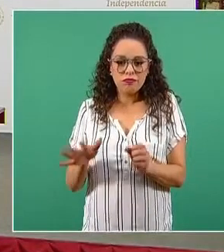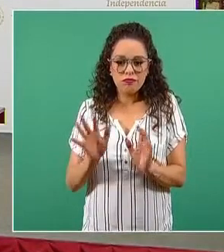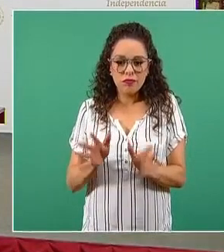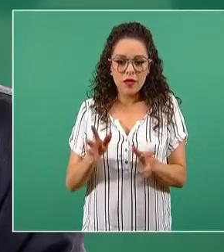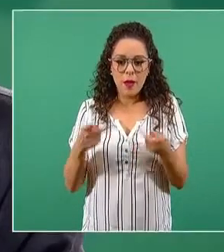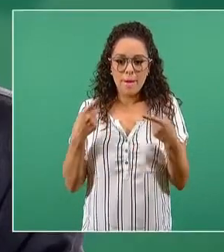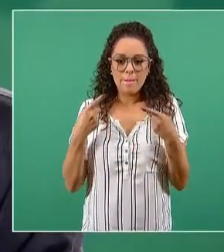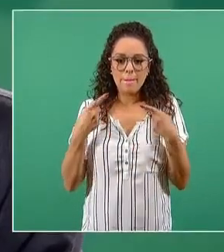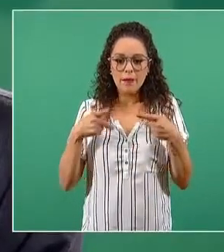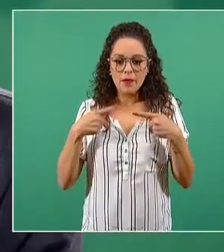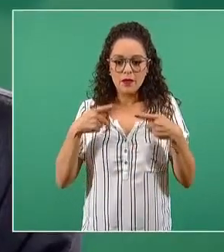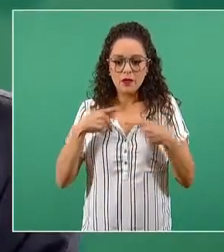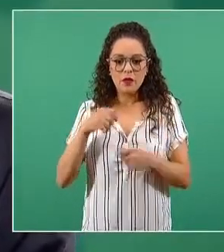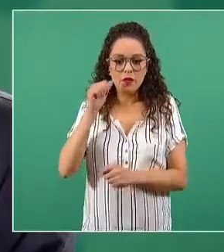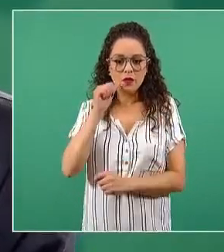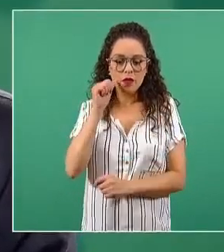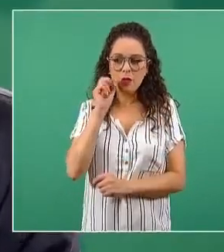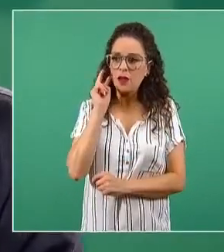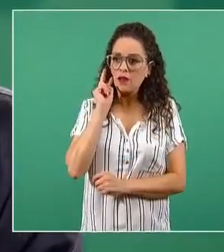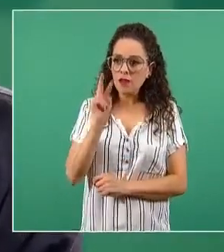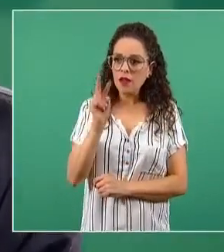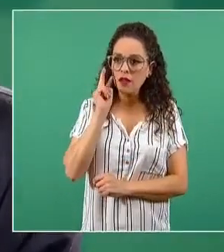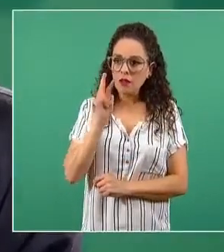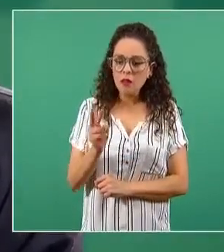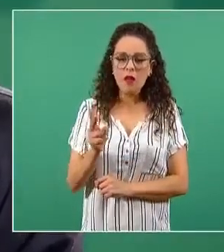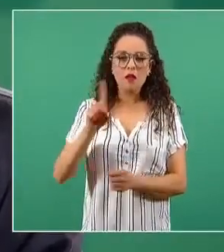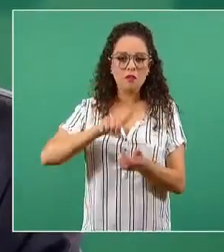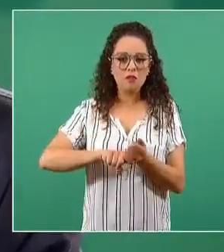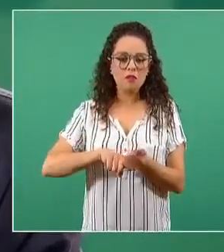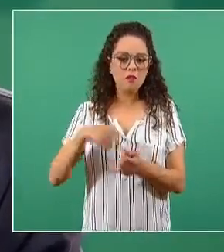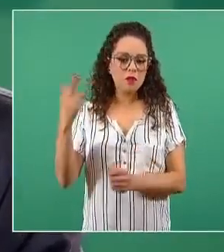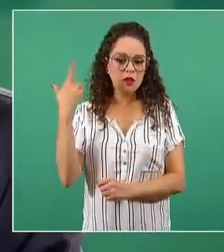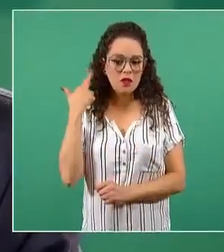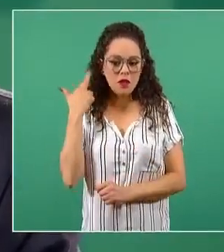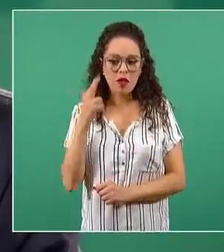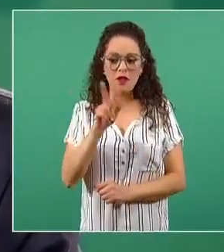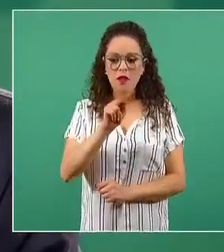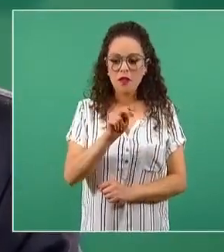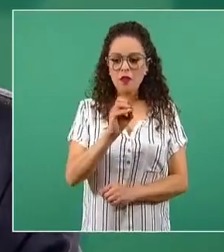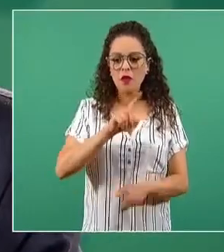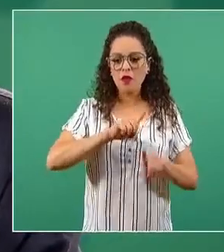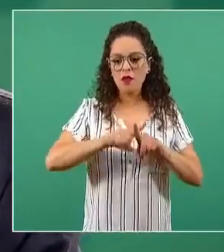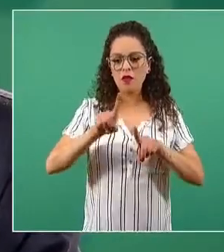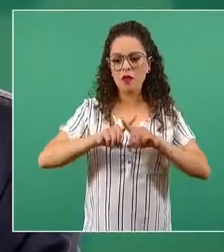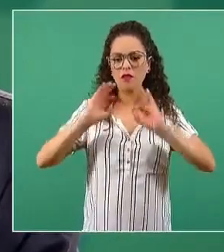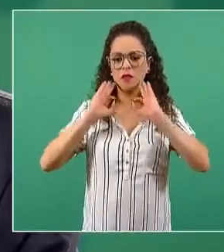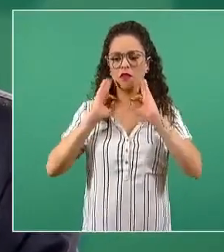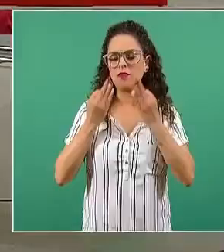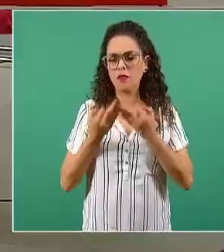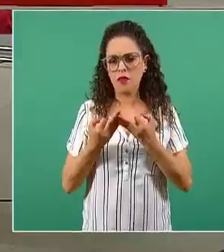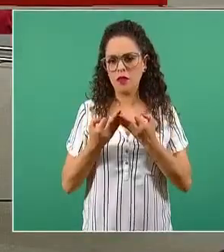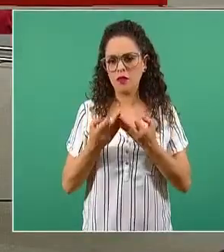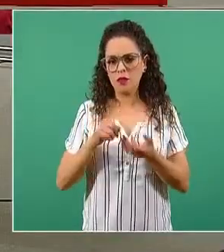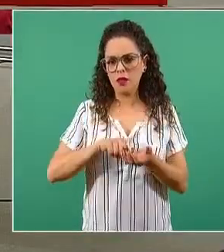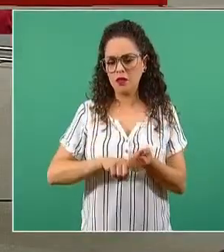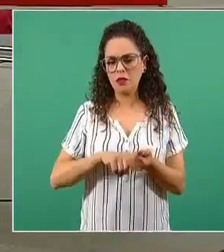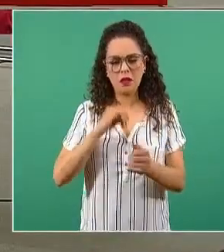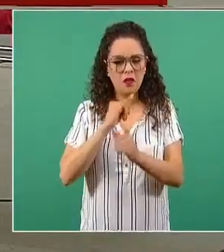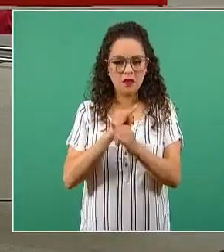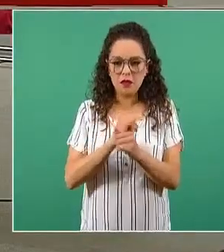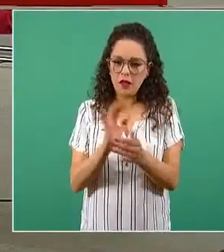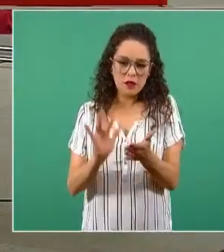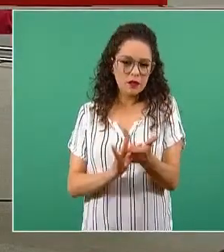directamente nos sintoniza por radio, televisión o por los distintos medios digitales de